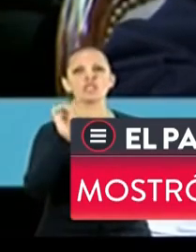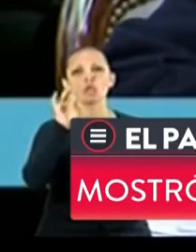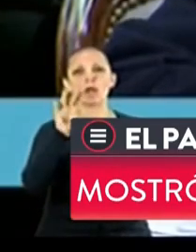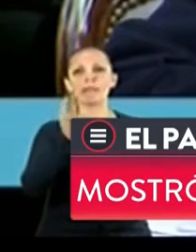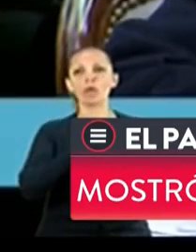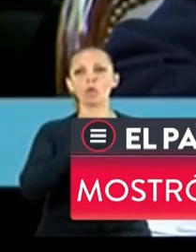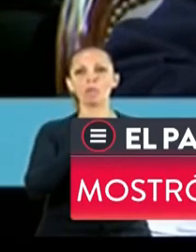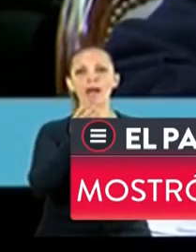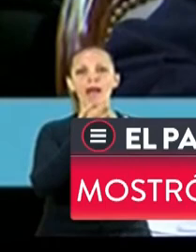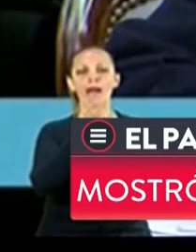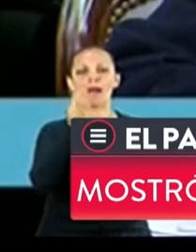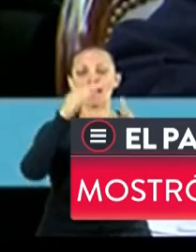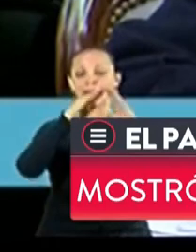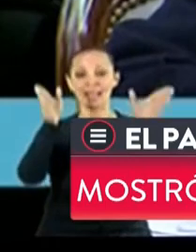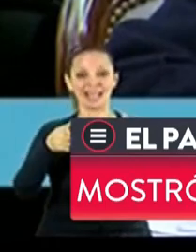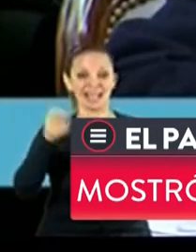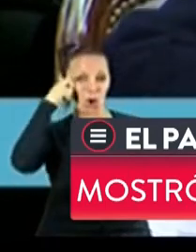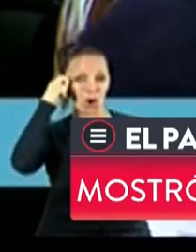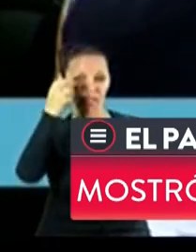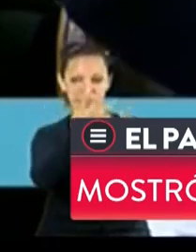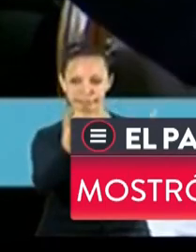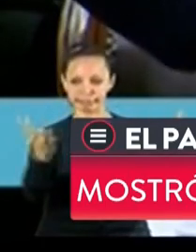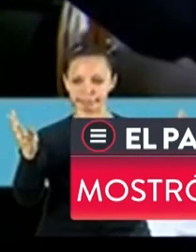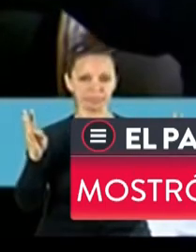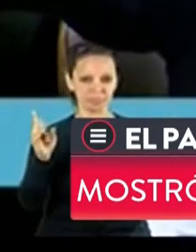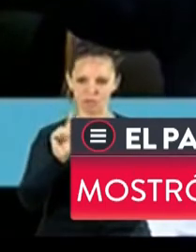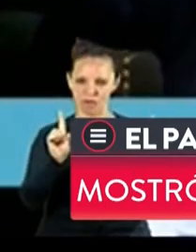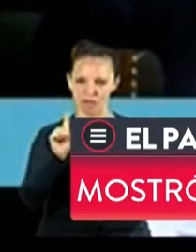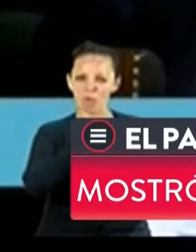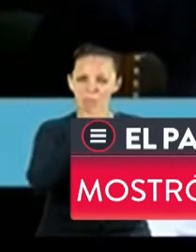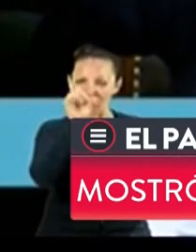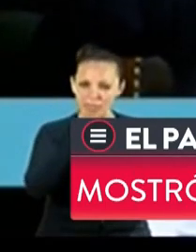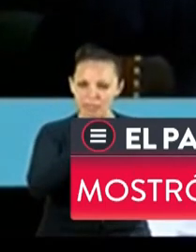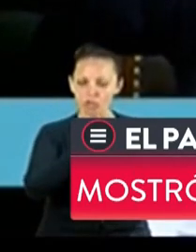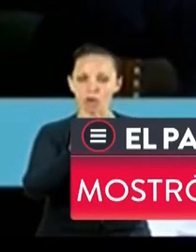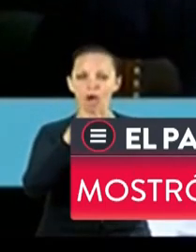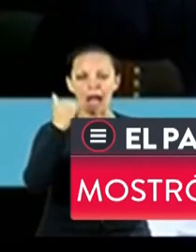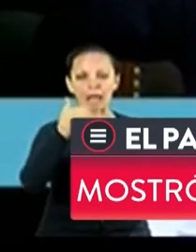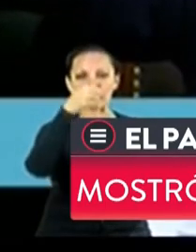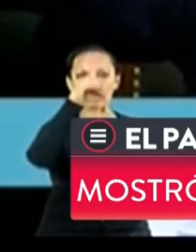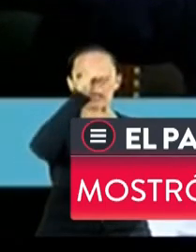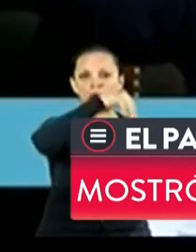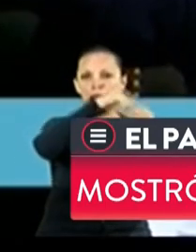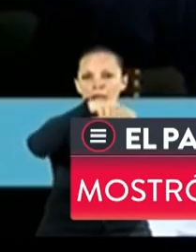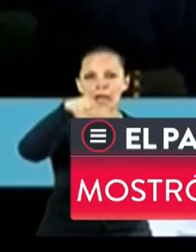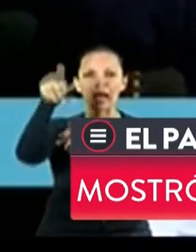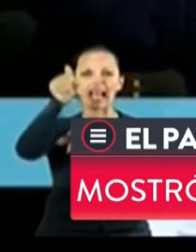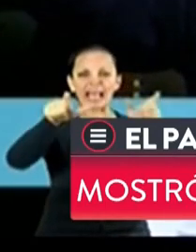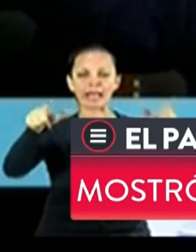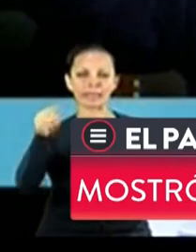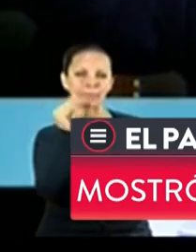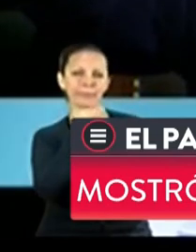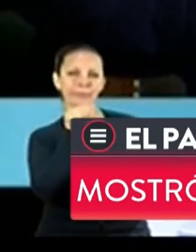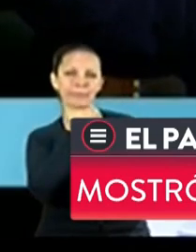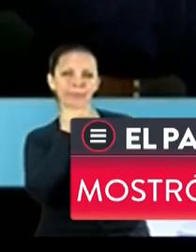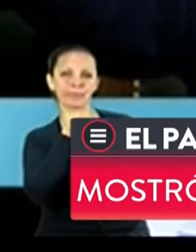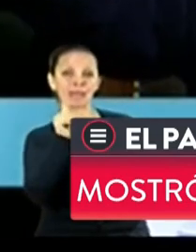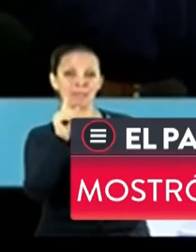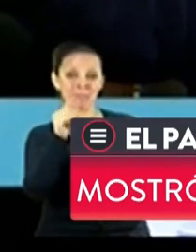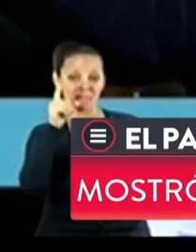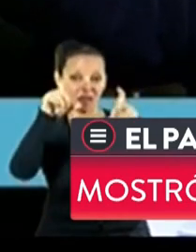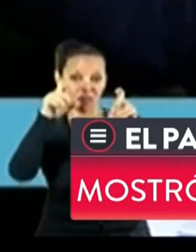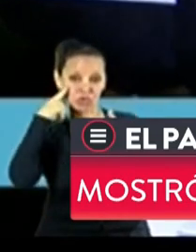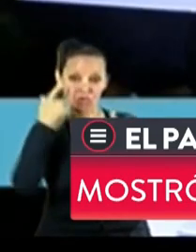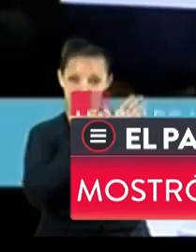Pusieron en la calle grupos de provocadores. Esta foto que yo le mostré a usted, presidente, y usted sabe que se la mostré hace un rato